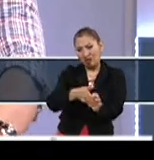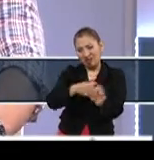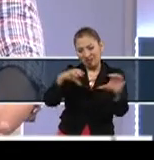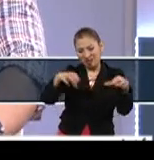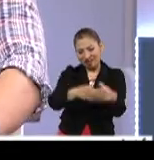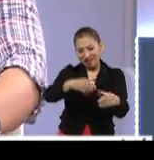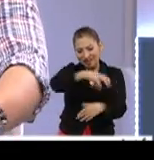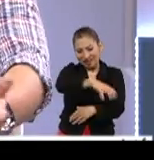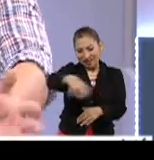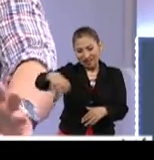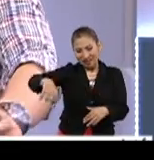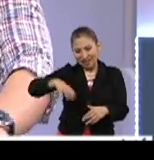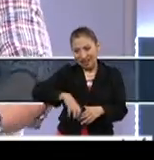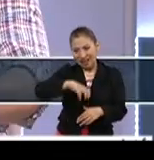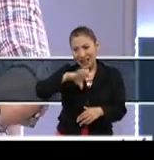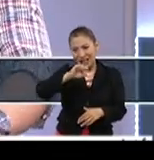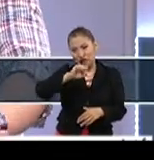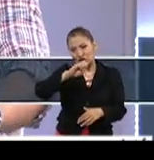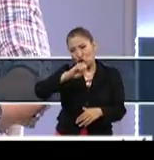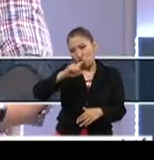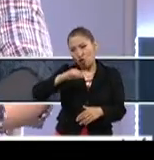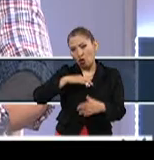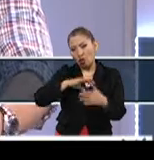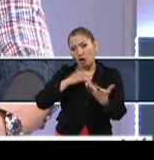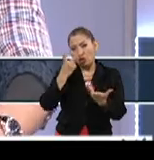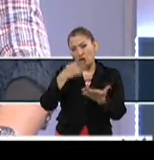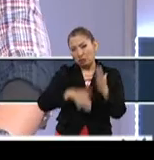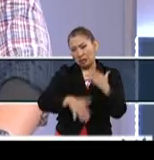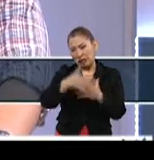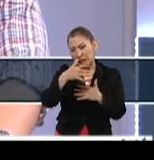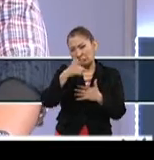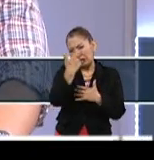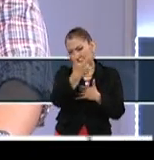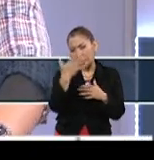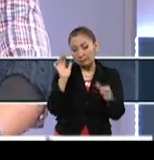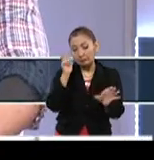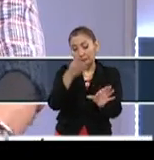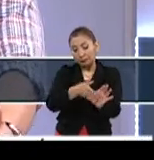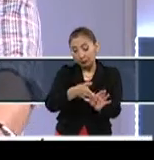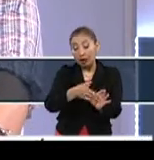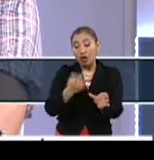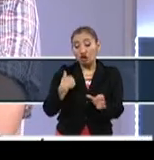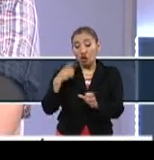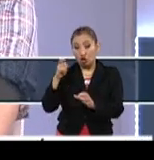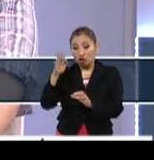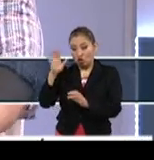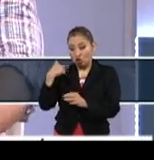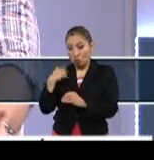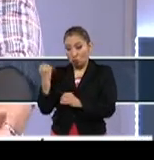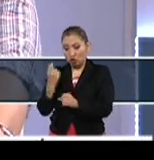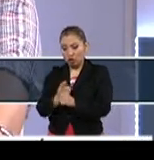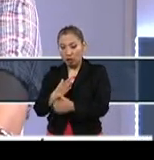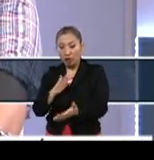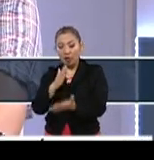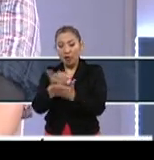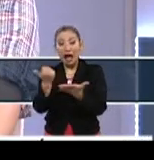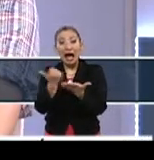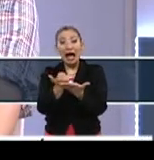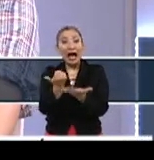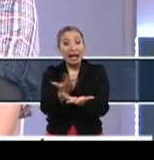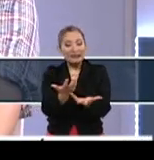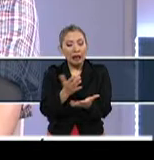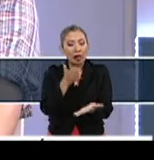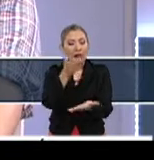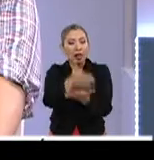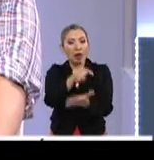consorcio a la ESO, bueno, se unió más o menos en 2007. Y durante mi doctorado tuve la oportunidad de realizar una